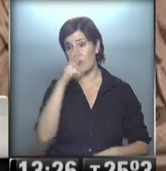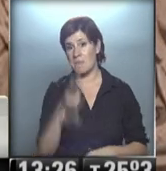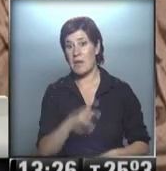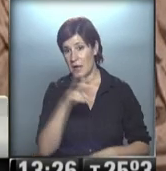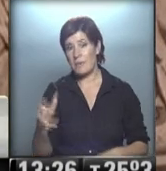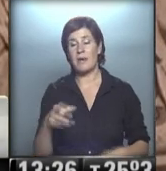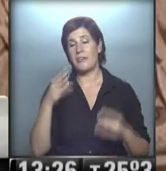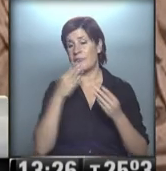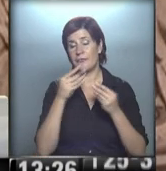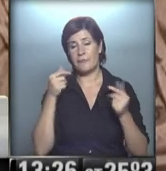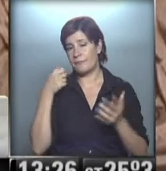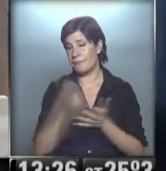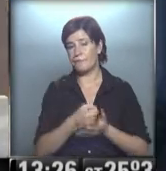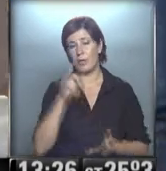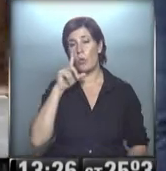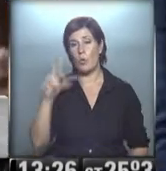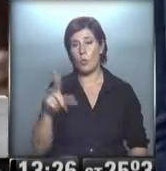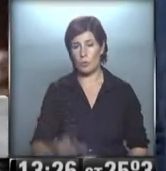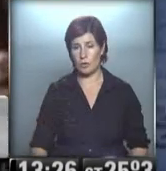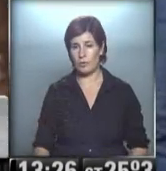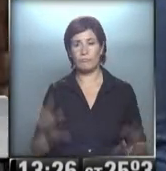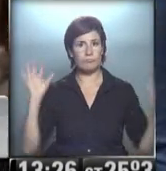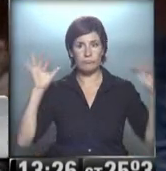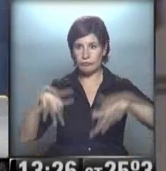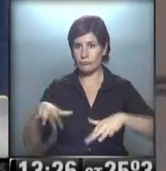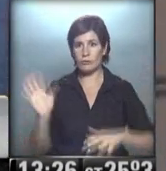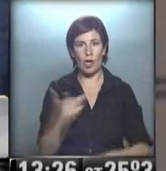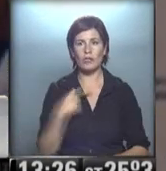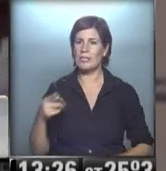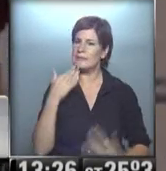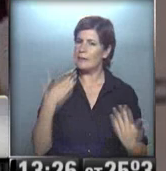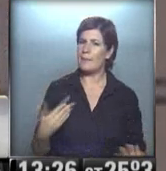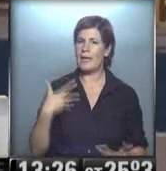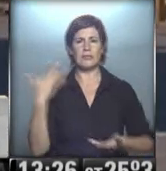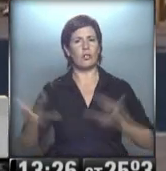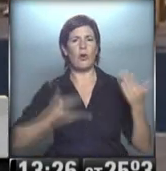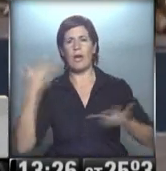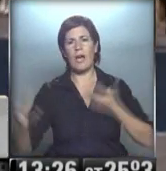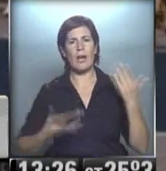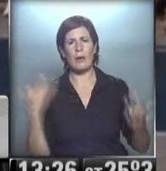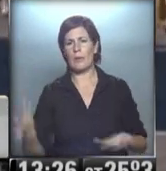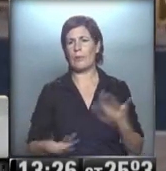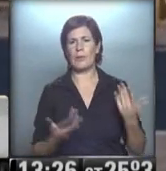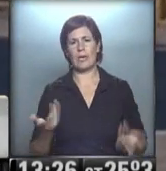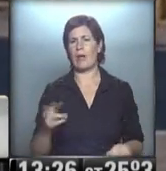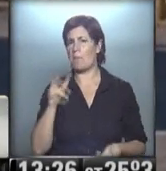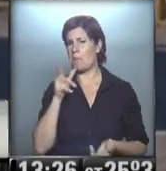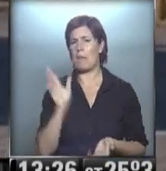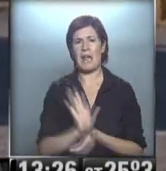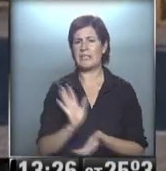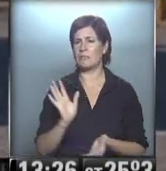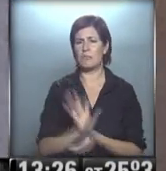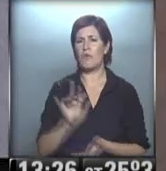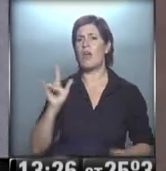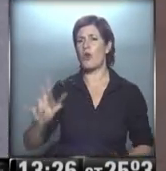de julio y lo puso allí en el centro de la escena mundial. Con todo su carisma envolvió a la multitud como si fuese, la verdad, una estrella de rock. Ha